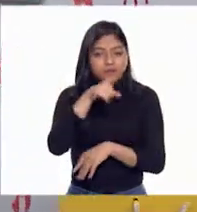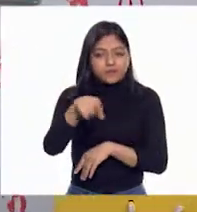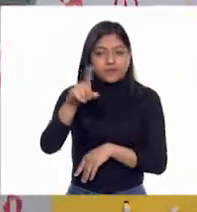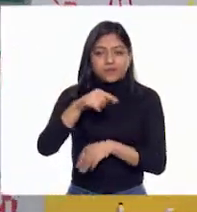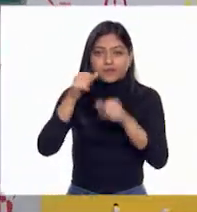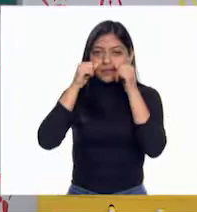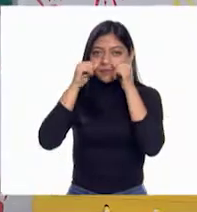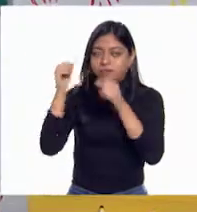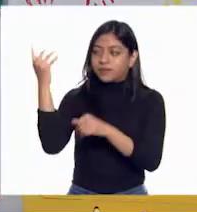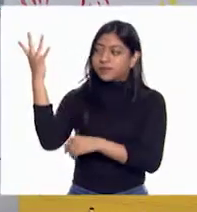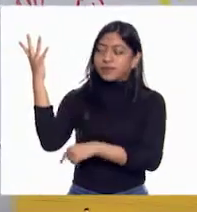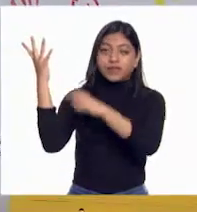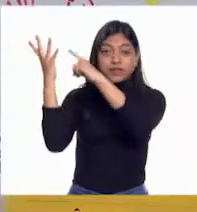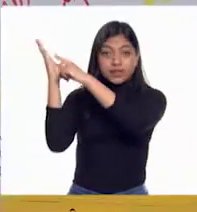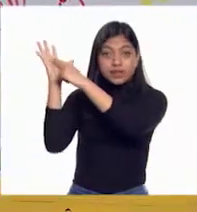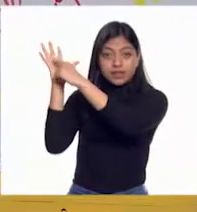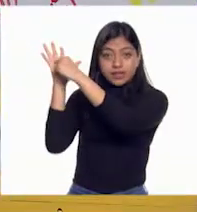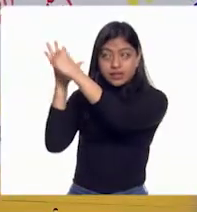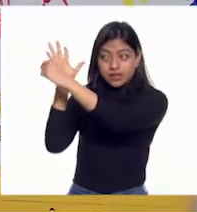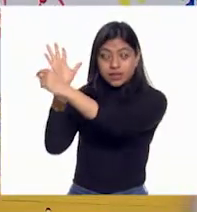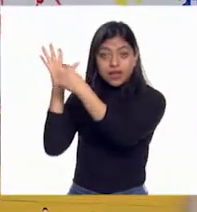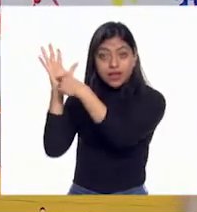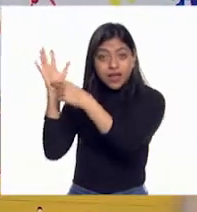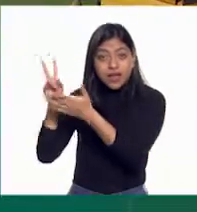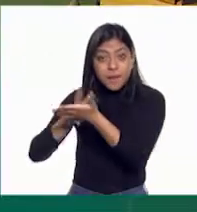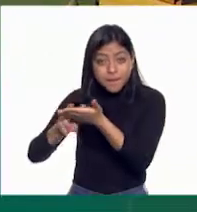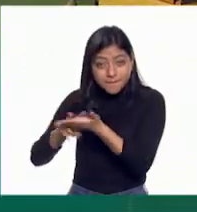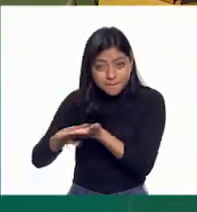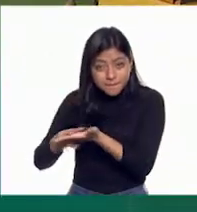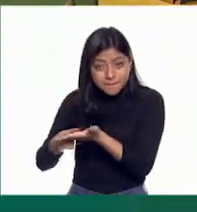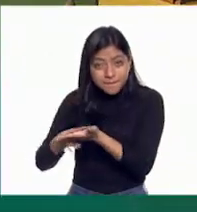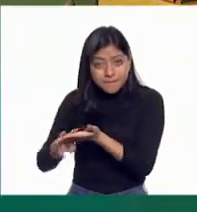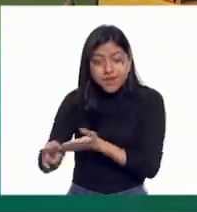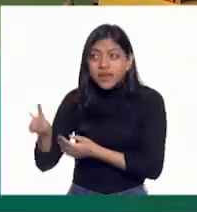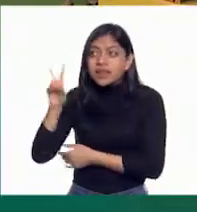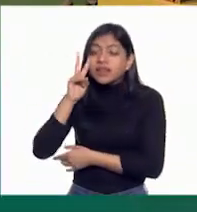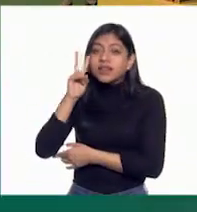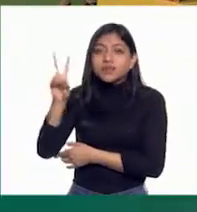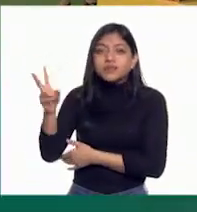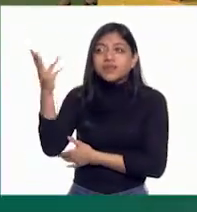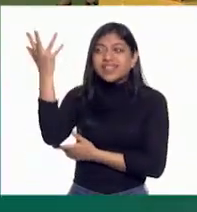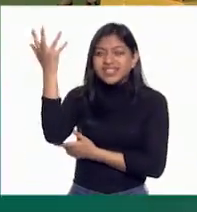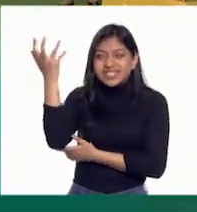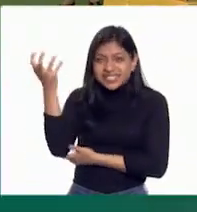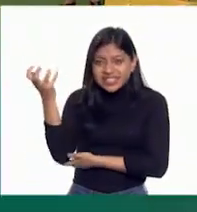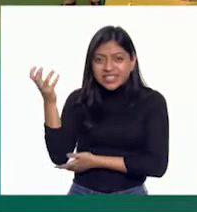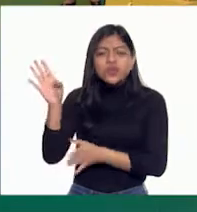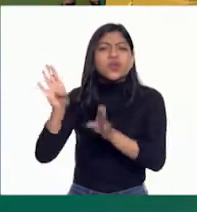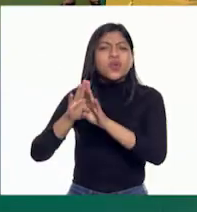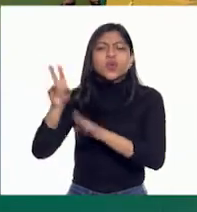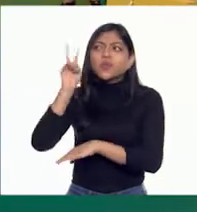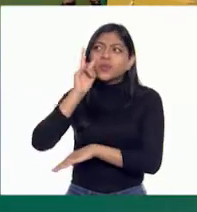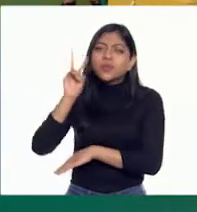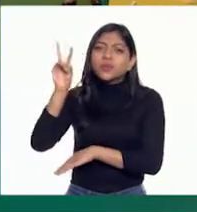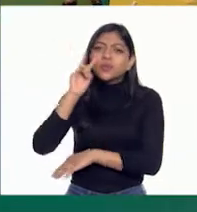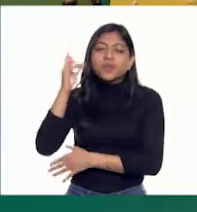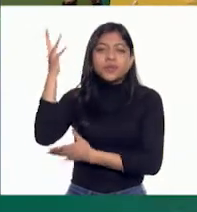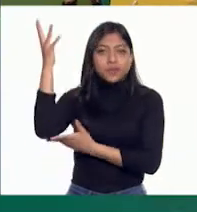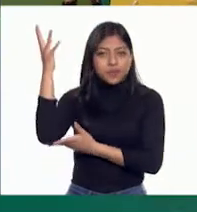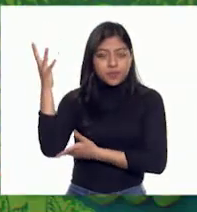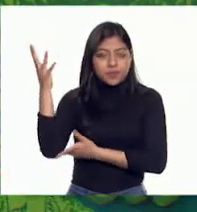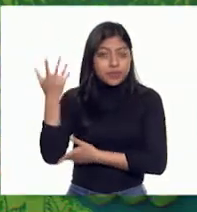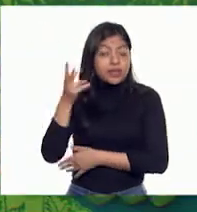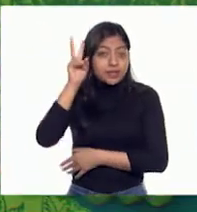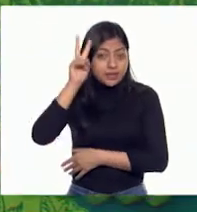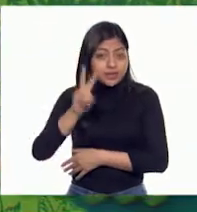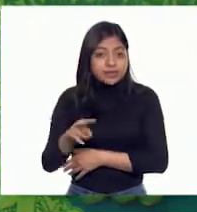bien sus hojas. Si son verdes, cómo se ven o si están secas o tristes. Lo